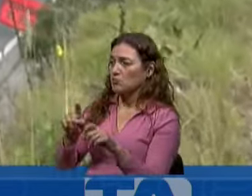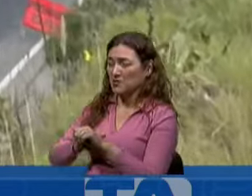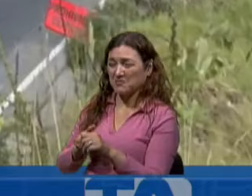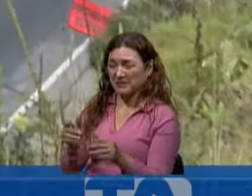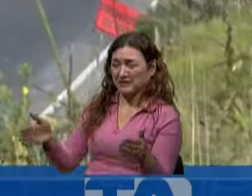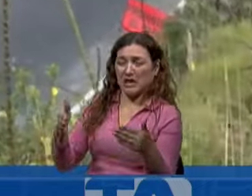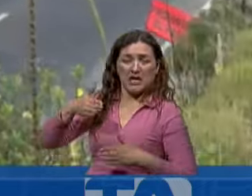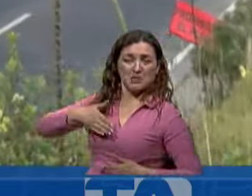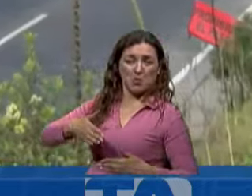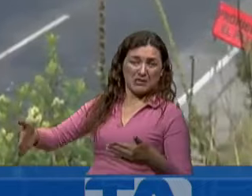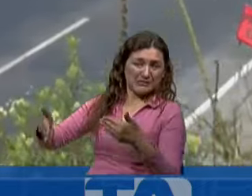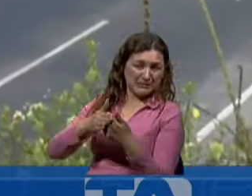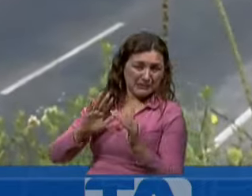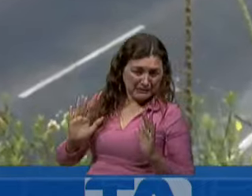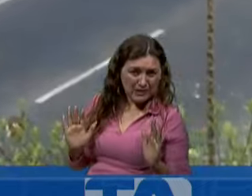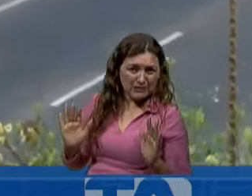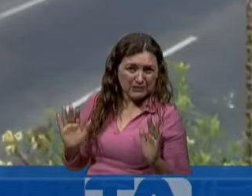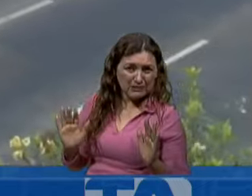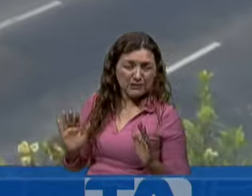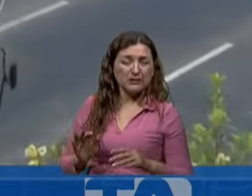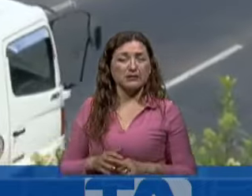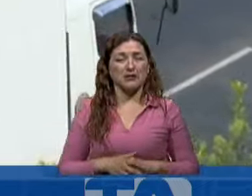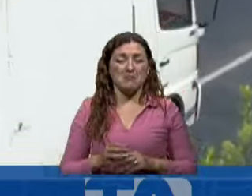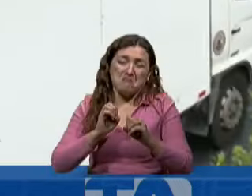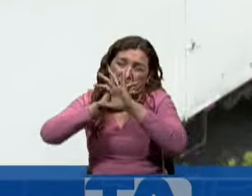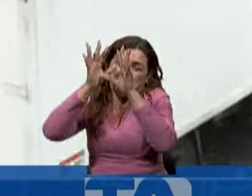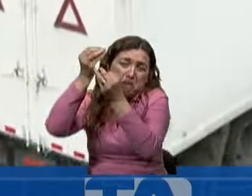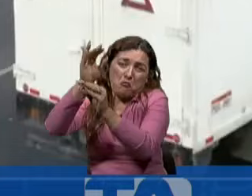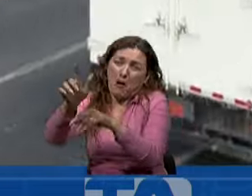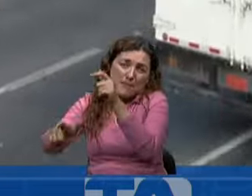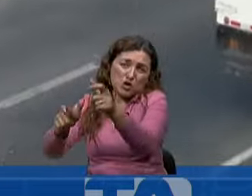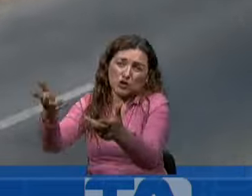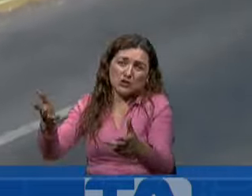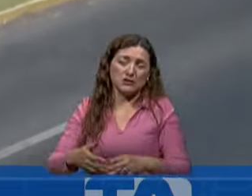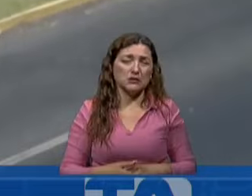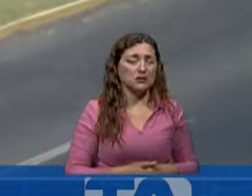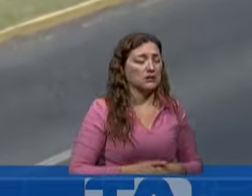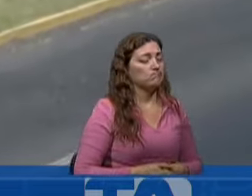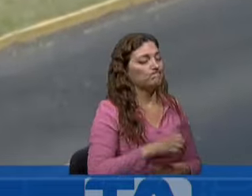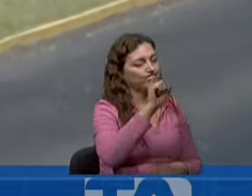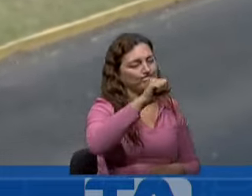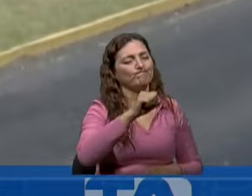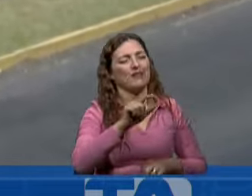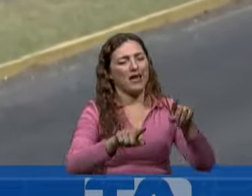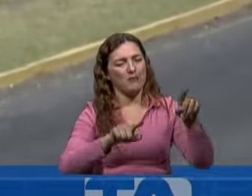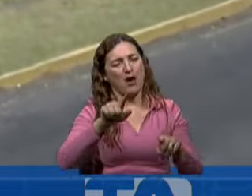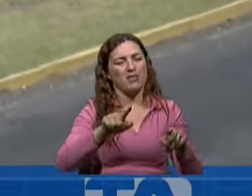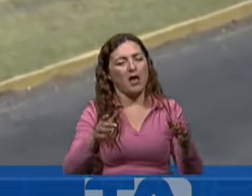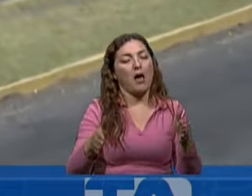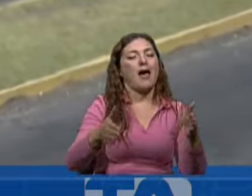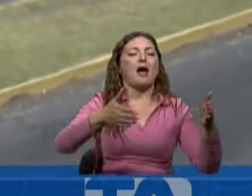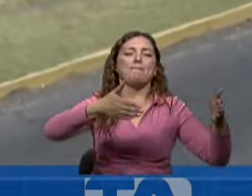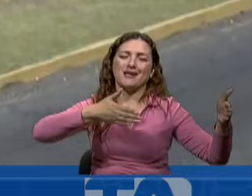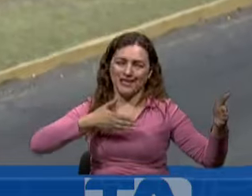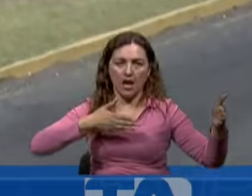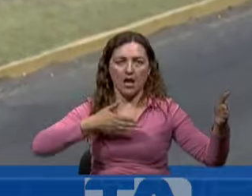cerrar la vía, la avenida Simón Bolívar va a interferir en eso para que la ciudadanía esté un poquito bien informada, ¿no? Así es, nosotros habrán cierres